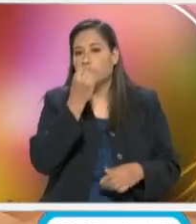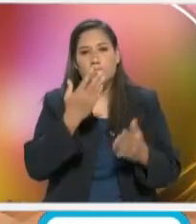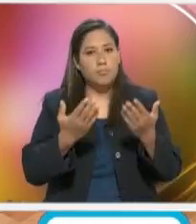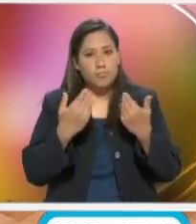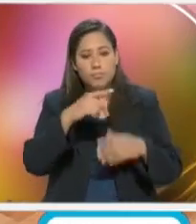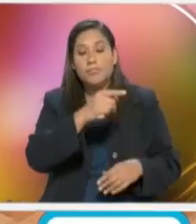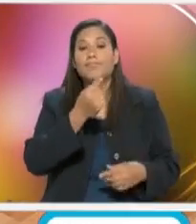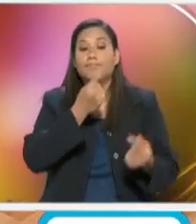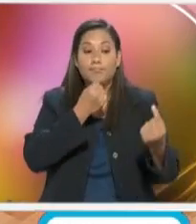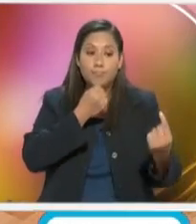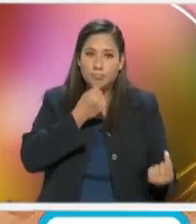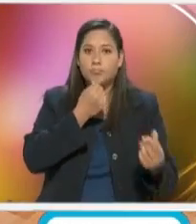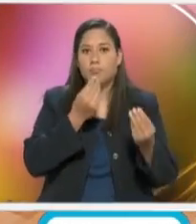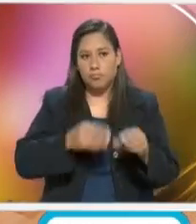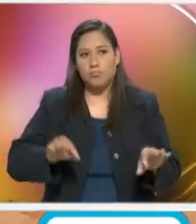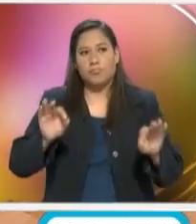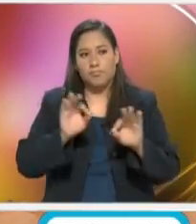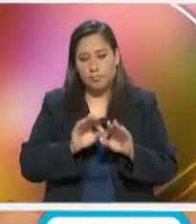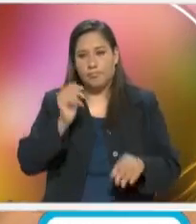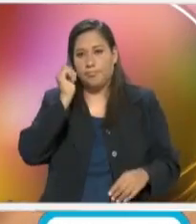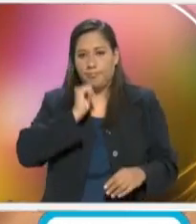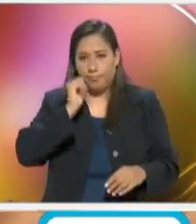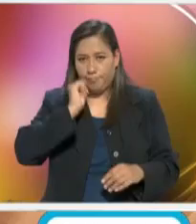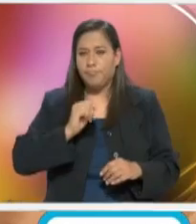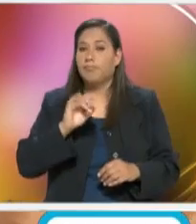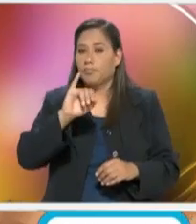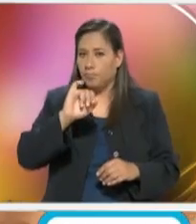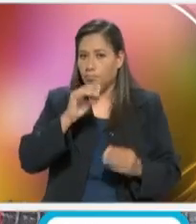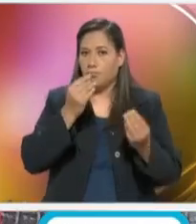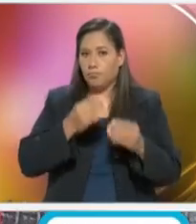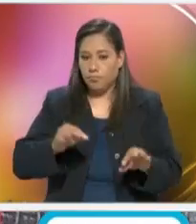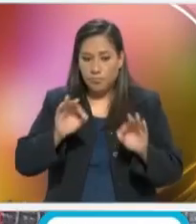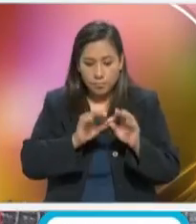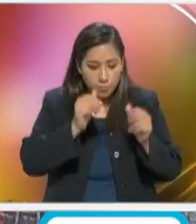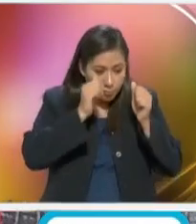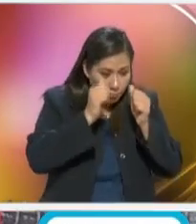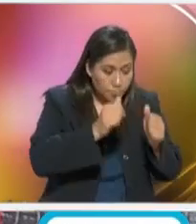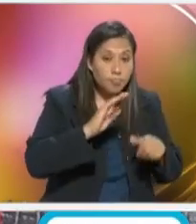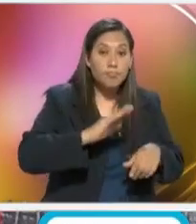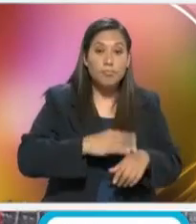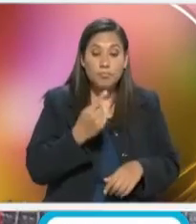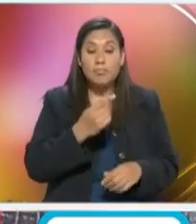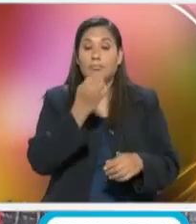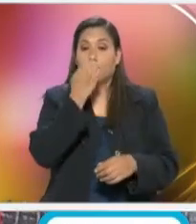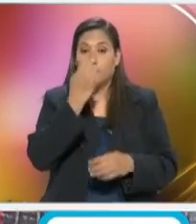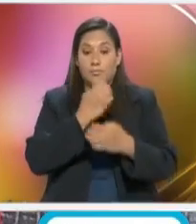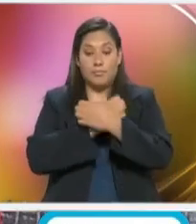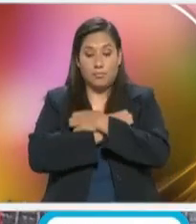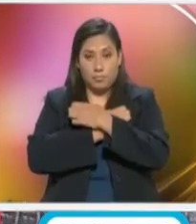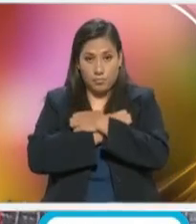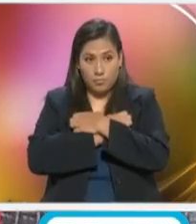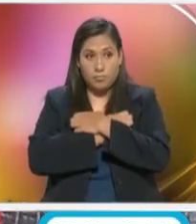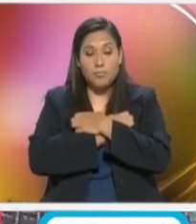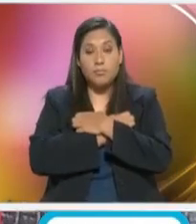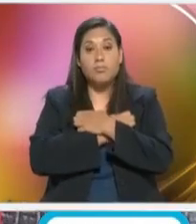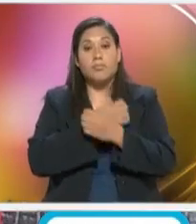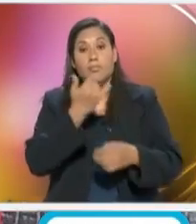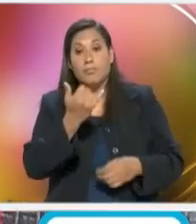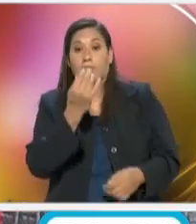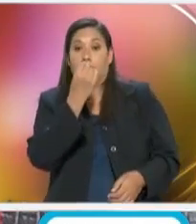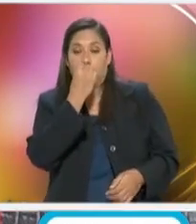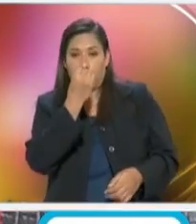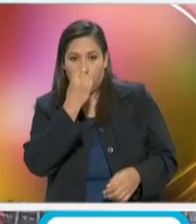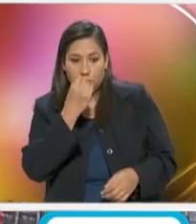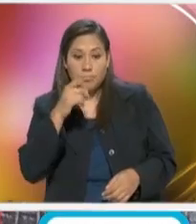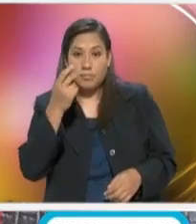todo en los niños, es bien importante, ¿no? Es bien importante de atender, sobre todo porque la educación y la